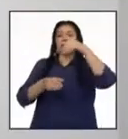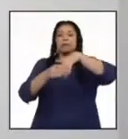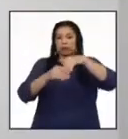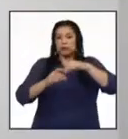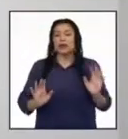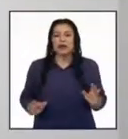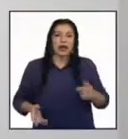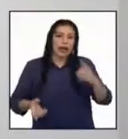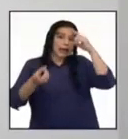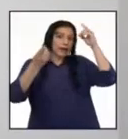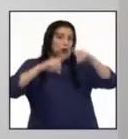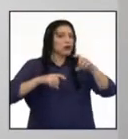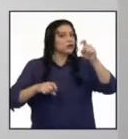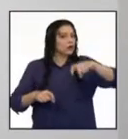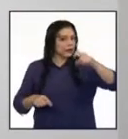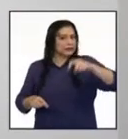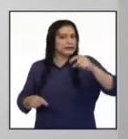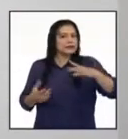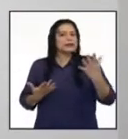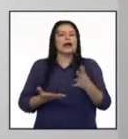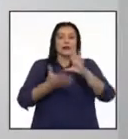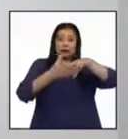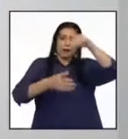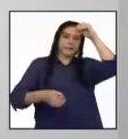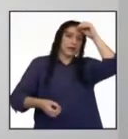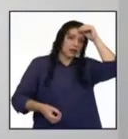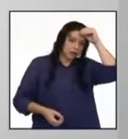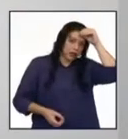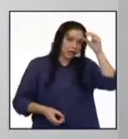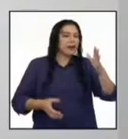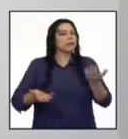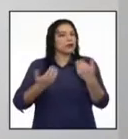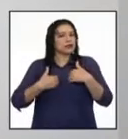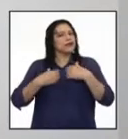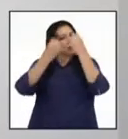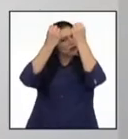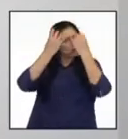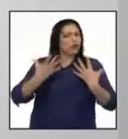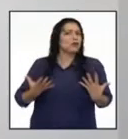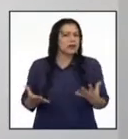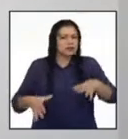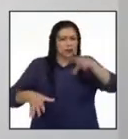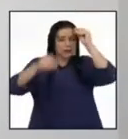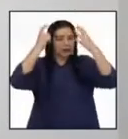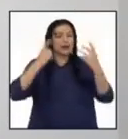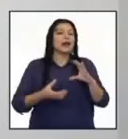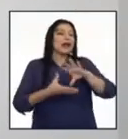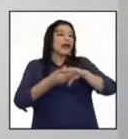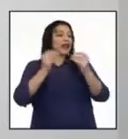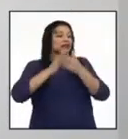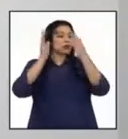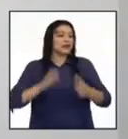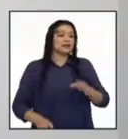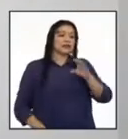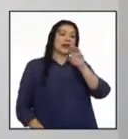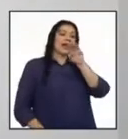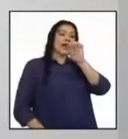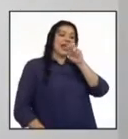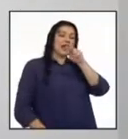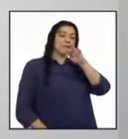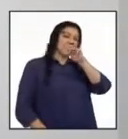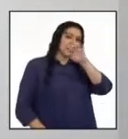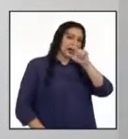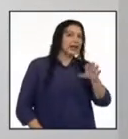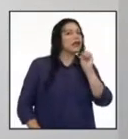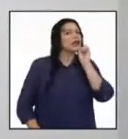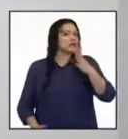De acuerdo con la necesidad de instrucción para adquirir la información, la historiadora Emma Magnarelli afirma